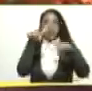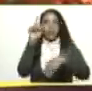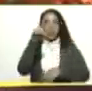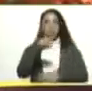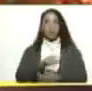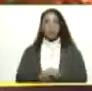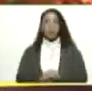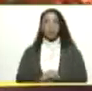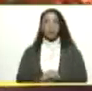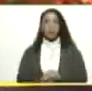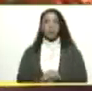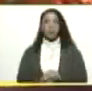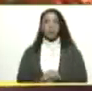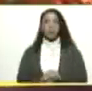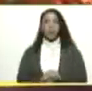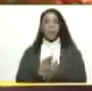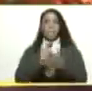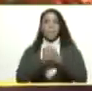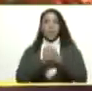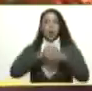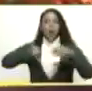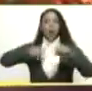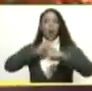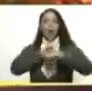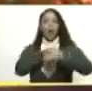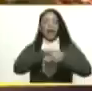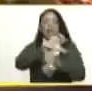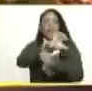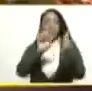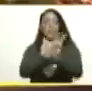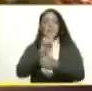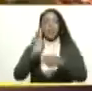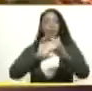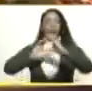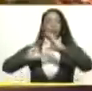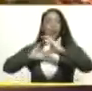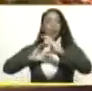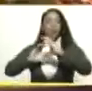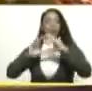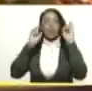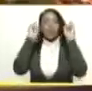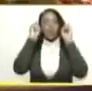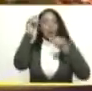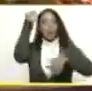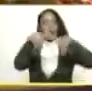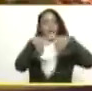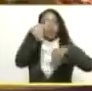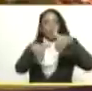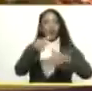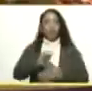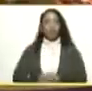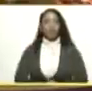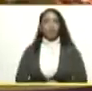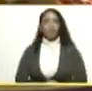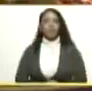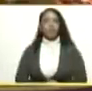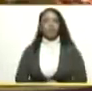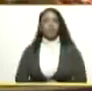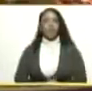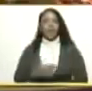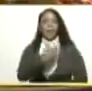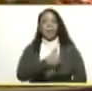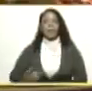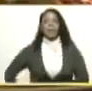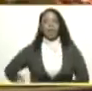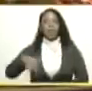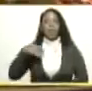el compañero Jorge Rodríguez Gómez, vicepresidente de Comunicación y Asuntos Electorales. Bueno, y presidente de la